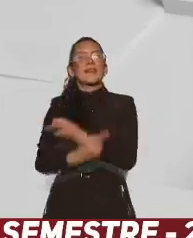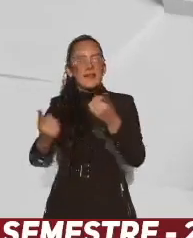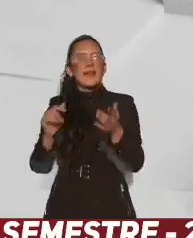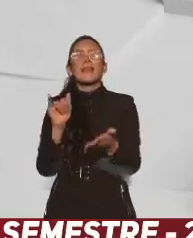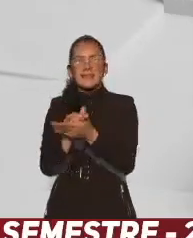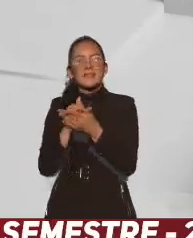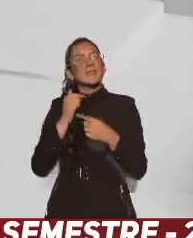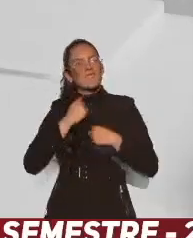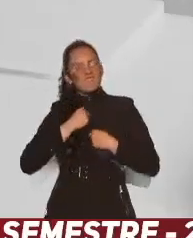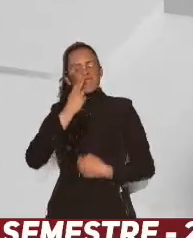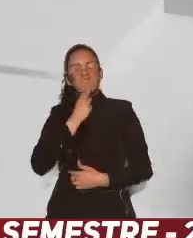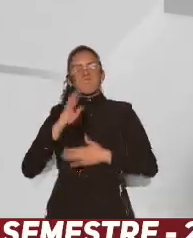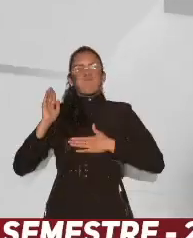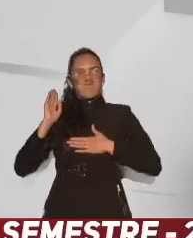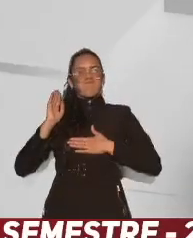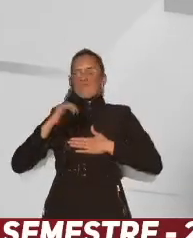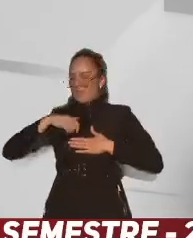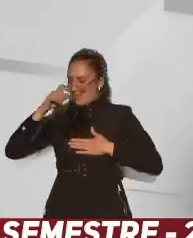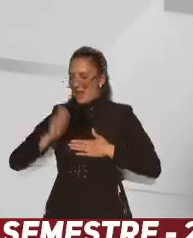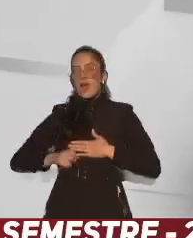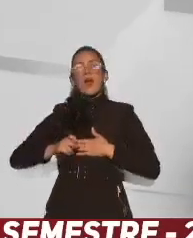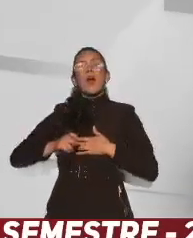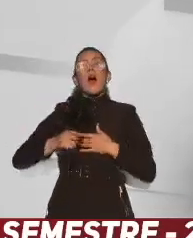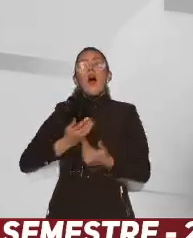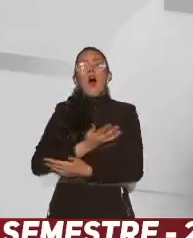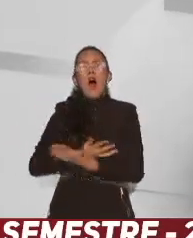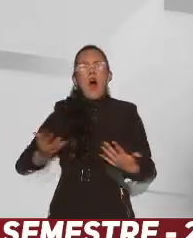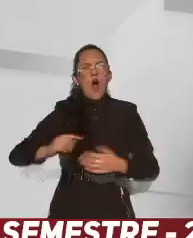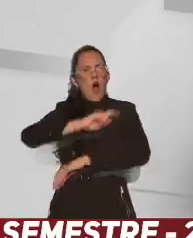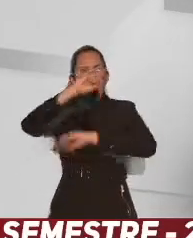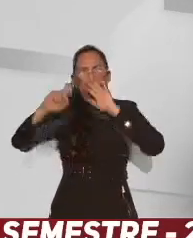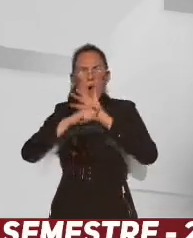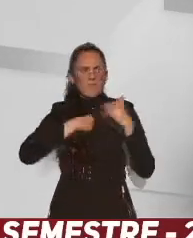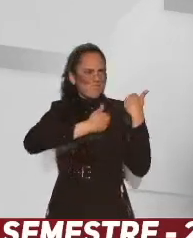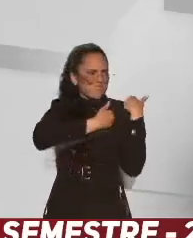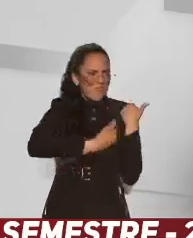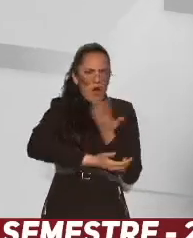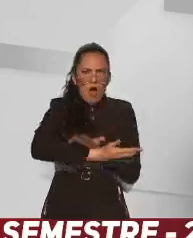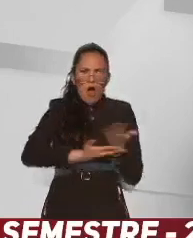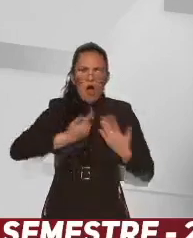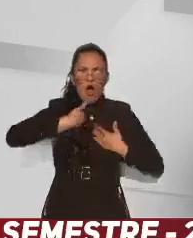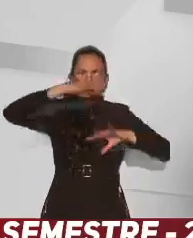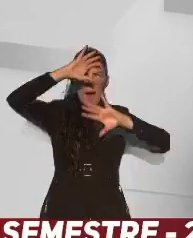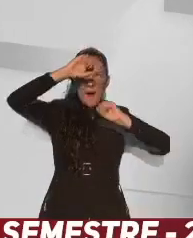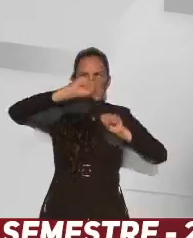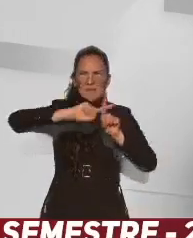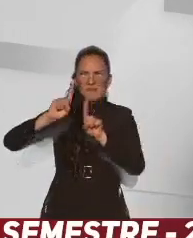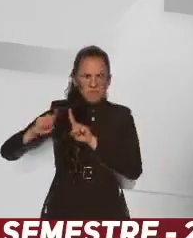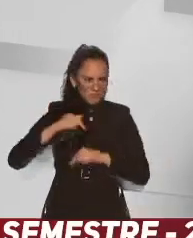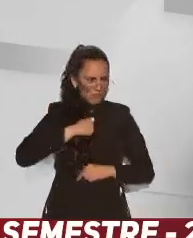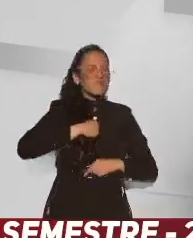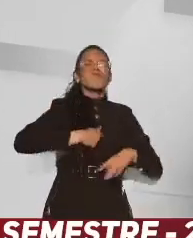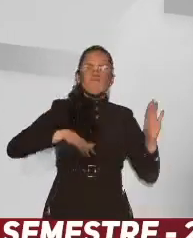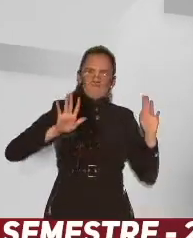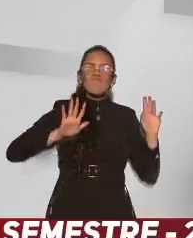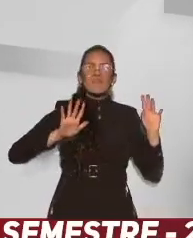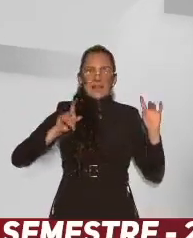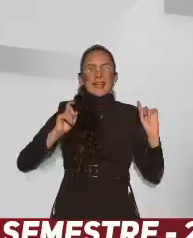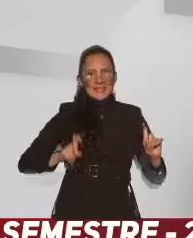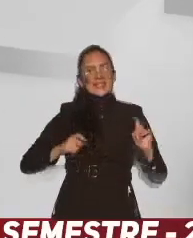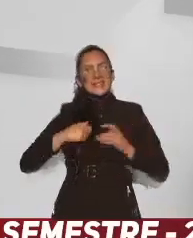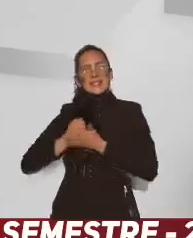ningún esfuerzo, disponiendo nuestras capacidades para la concreción definitiva de este anhelo.